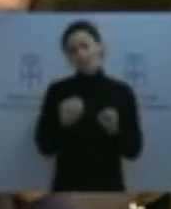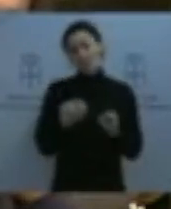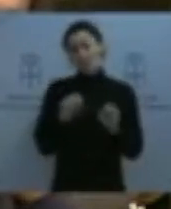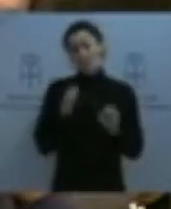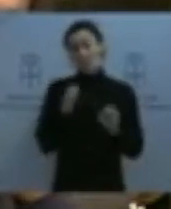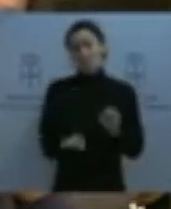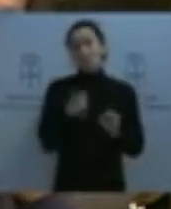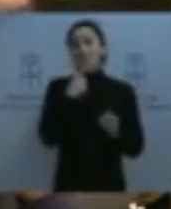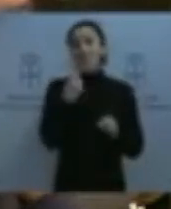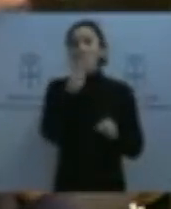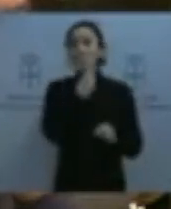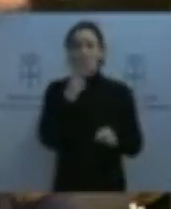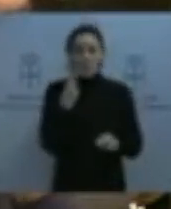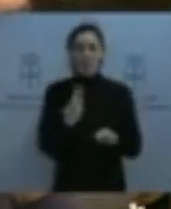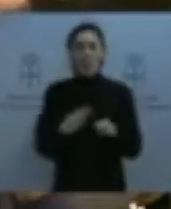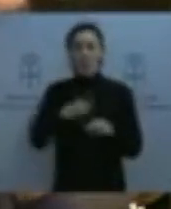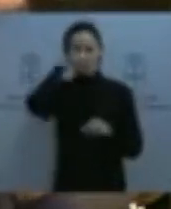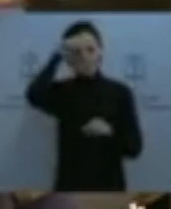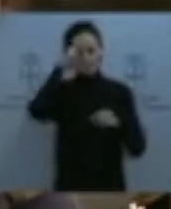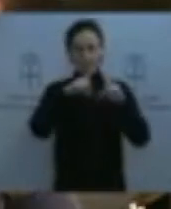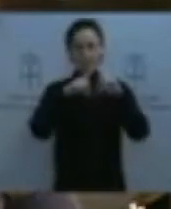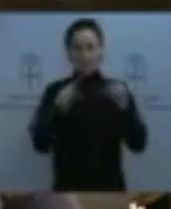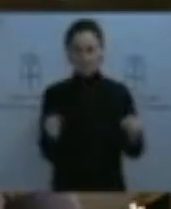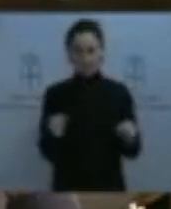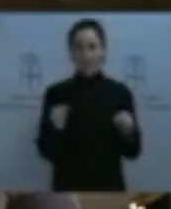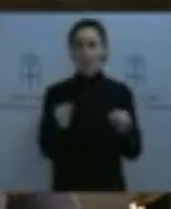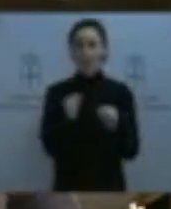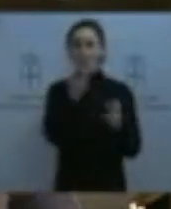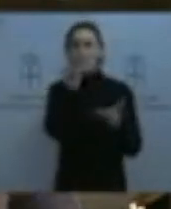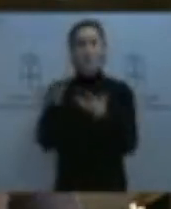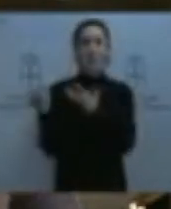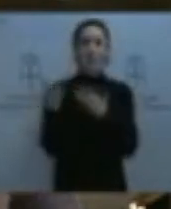comprometieron la política cultural asturiana durante los últimos 10 años. Muchas gracias.